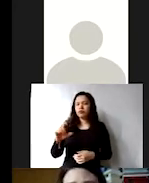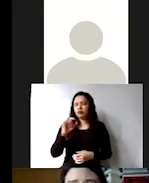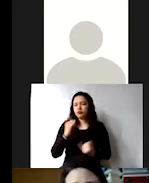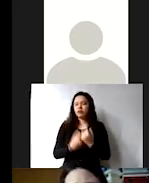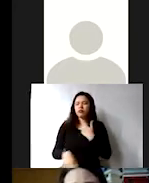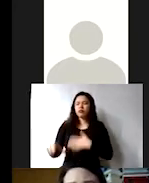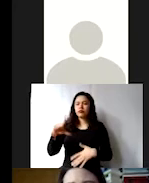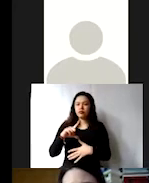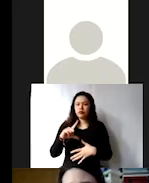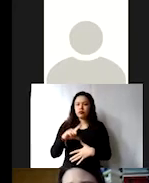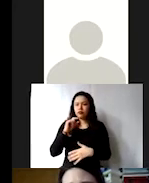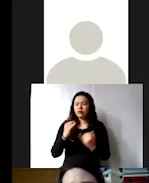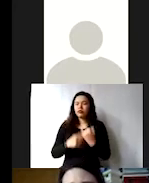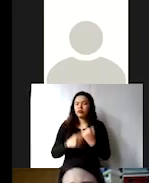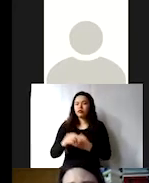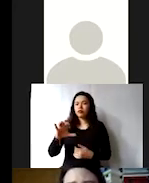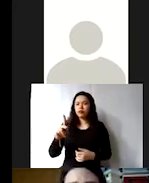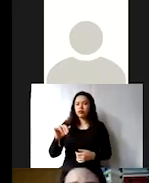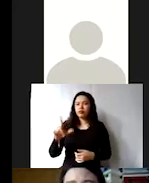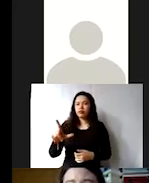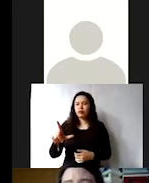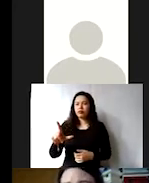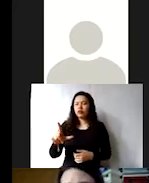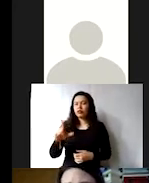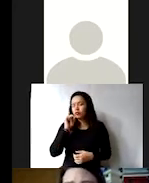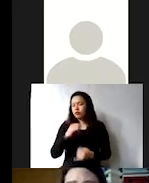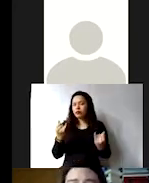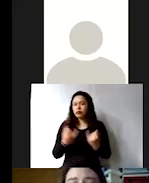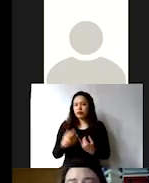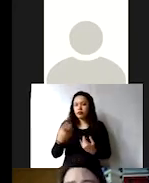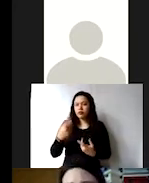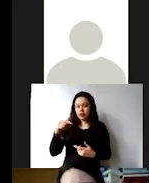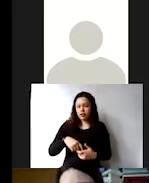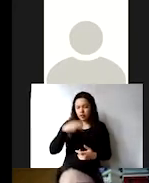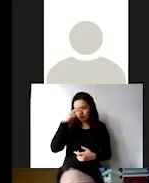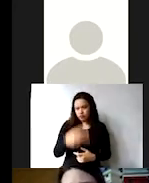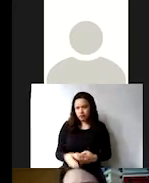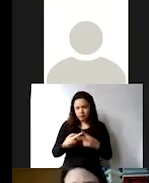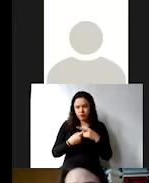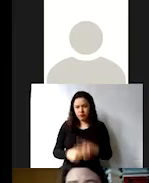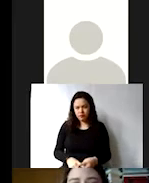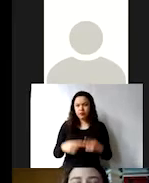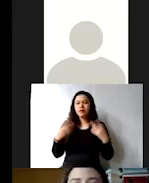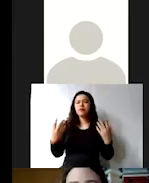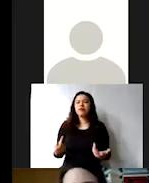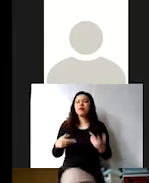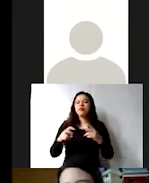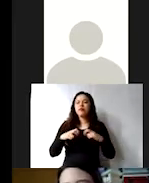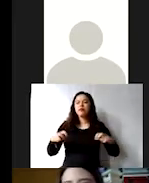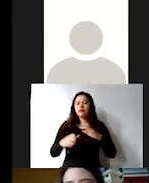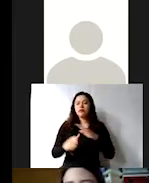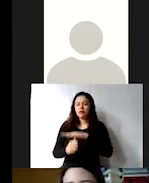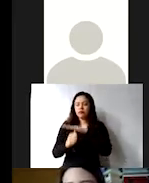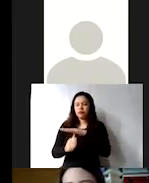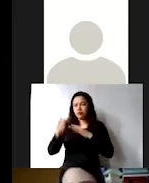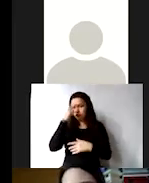CEPAL. Si lo recordarán, también vimos un poquito que ese se instauró en México, que tiene sus propias mesas de trabajo, que la CEPAL tiene